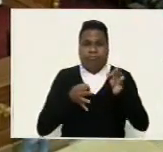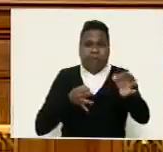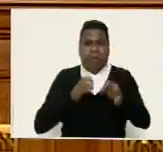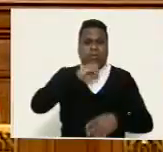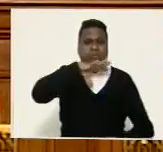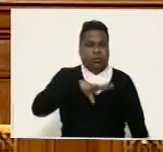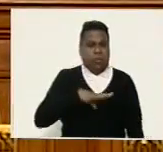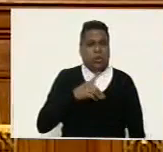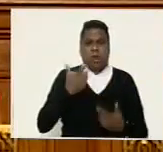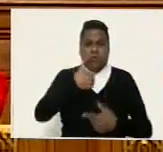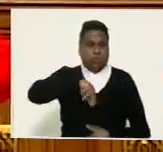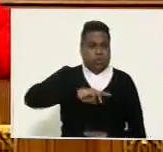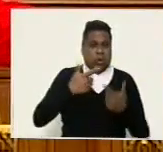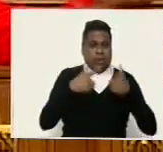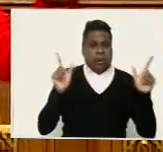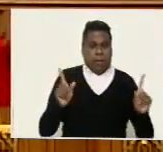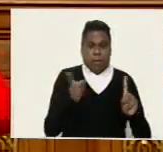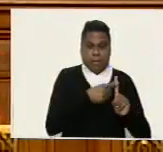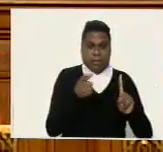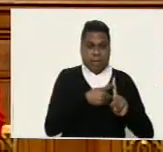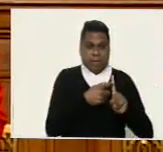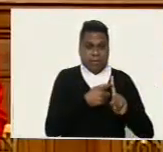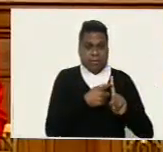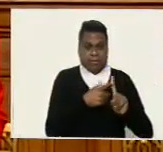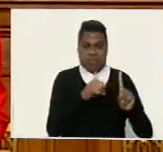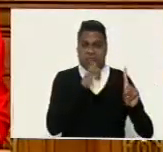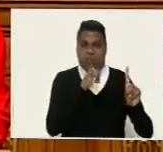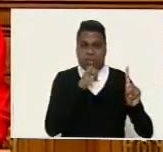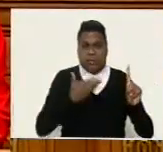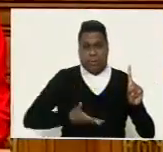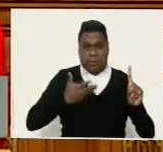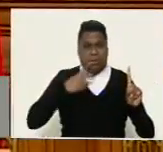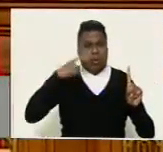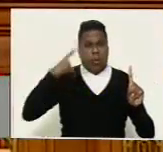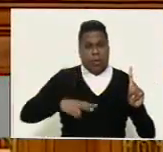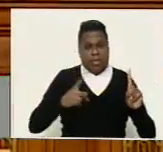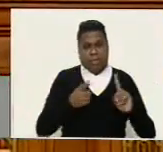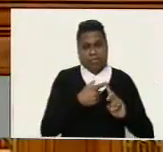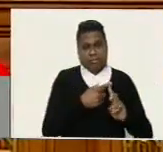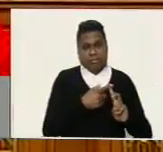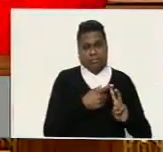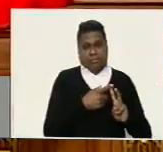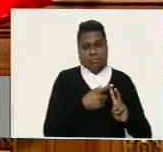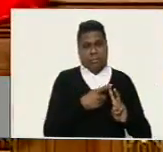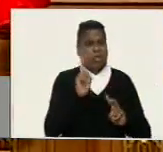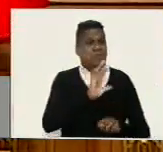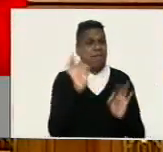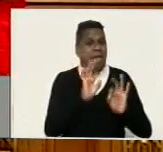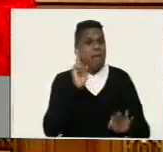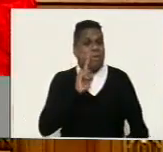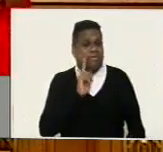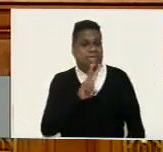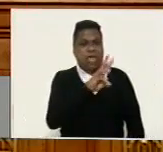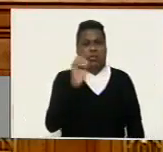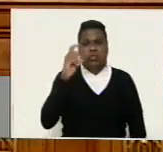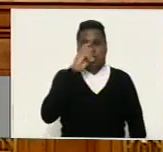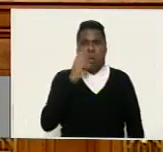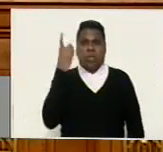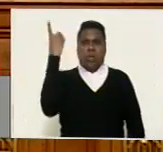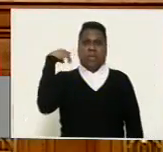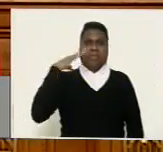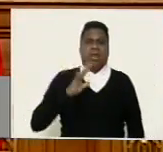librado: la batalla en el terreno y la batalla en lo mediático. 200 años atrás, y